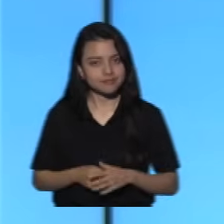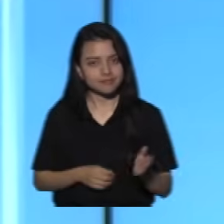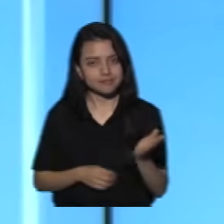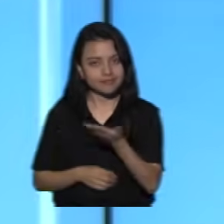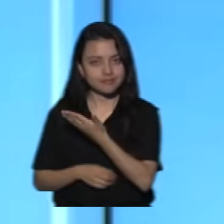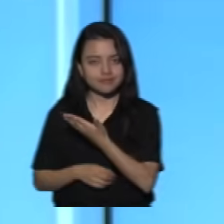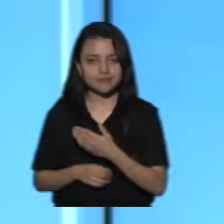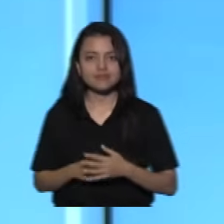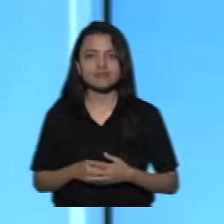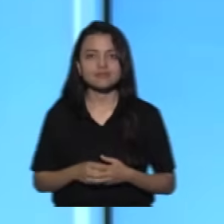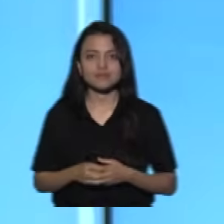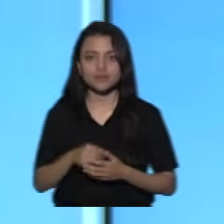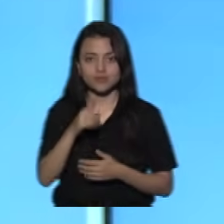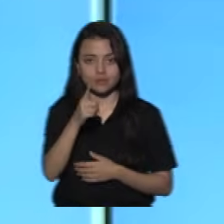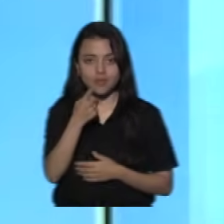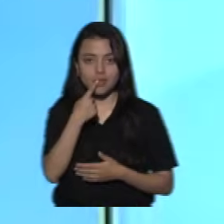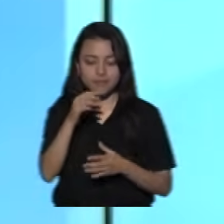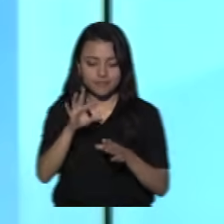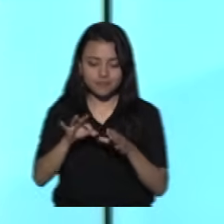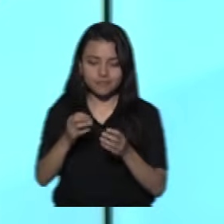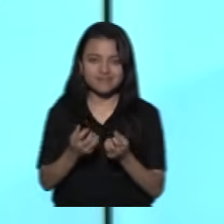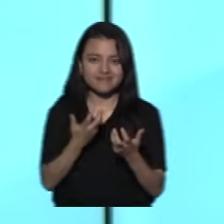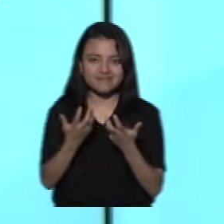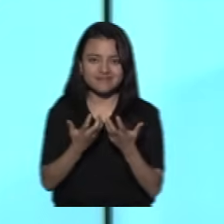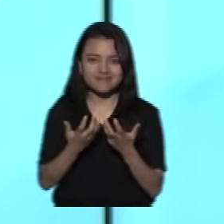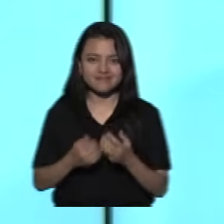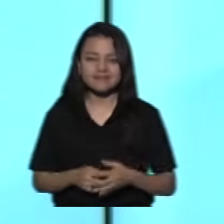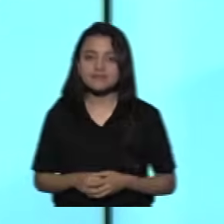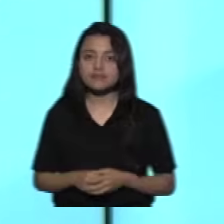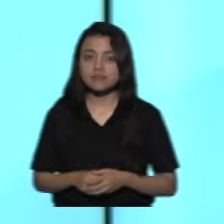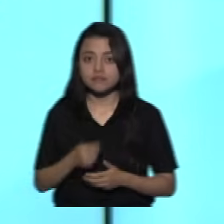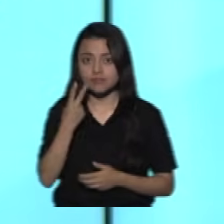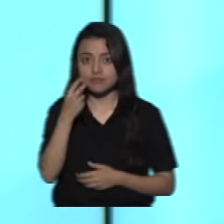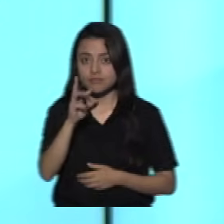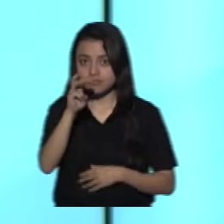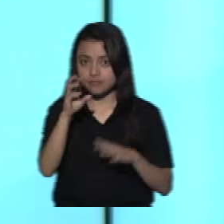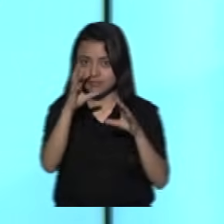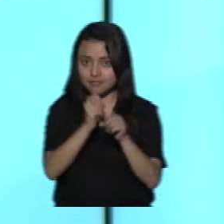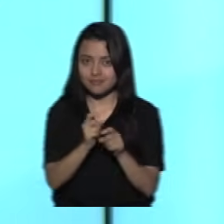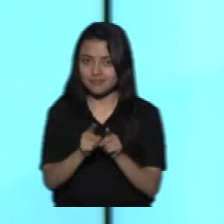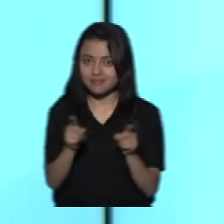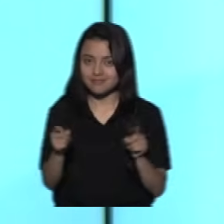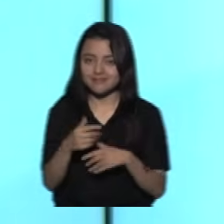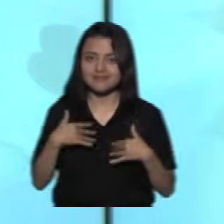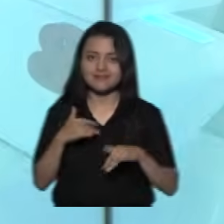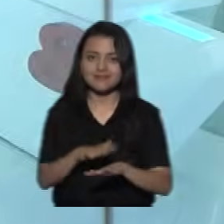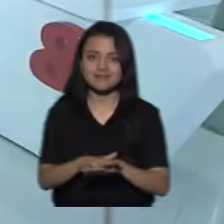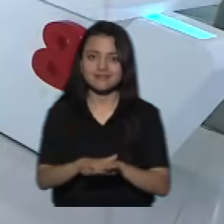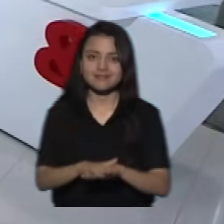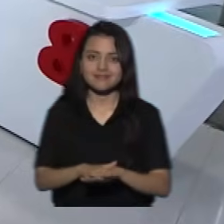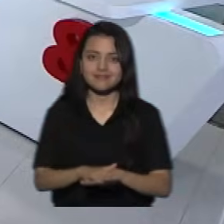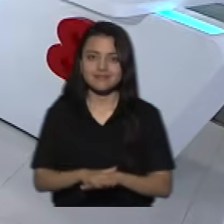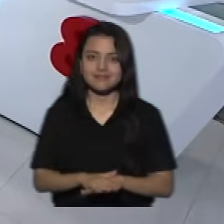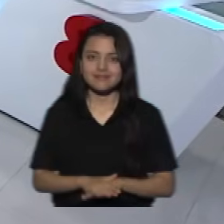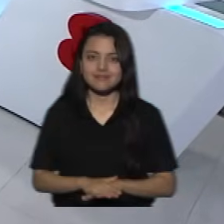se pierdan a continuación Tú Tienes la Sazón y a las 8 de la noche una nueva emisión de noticias. Feliz tarde.